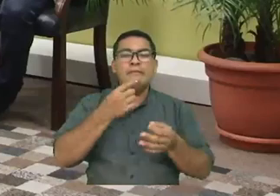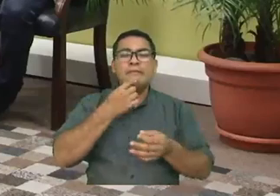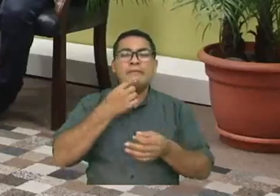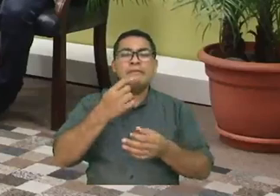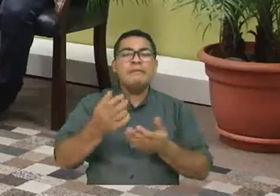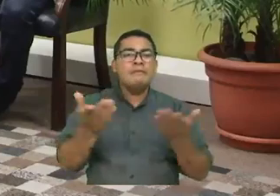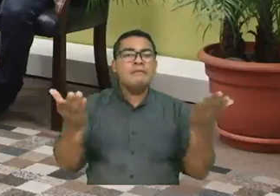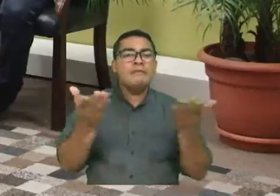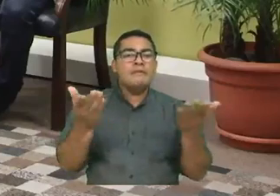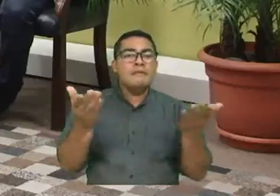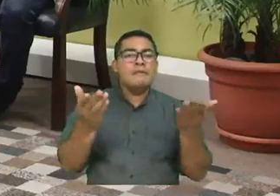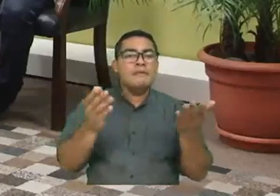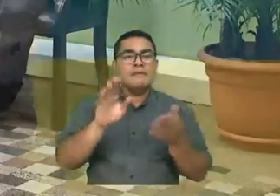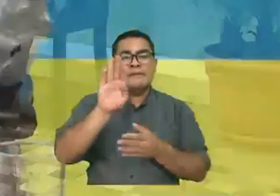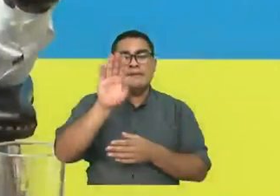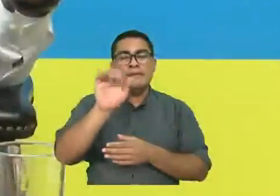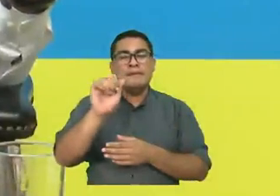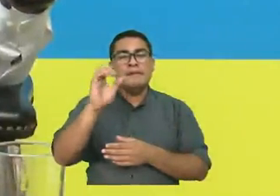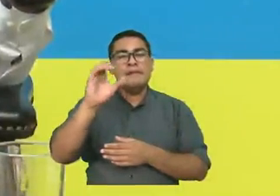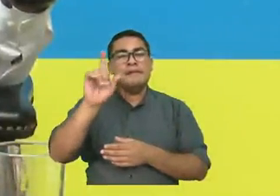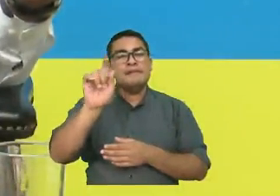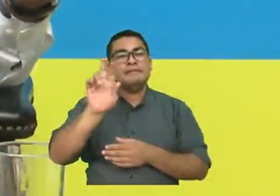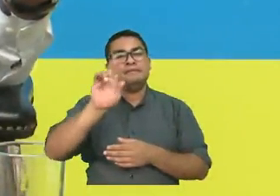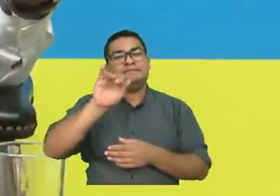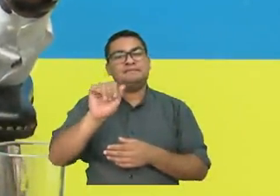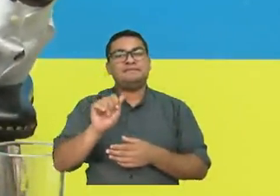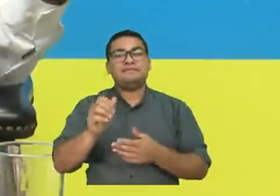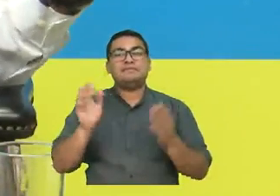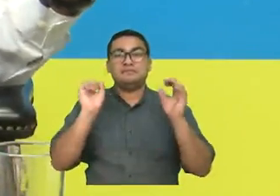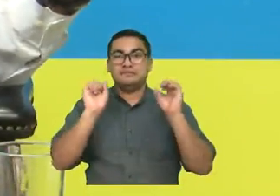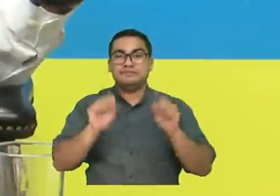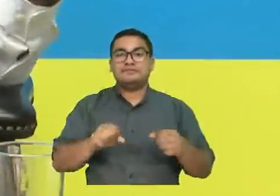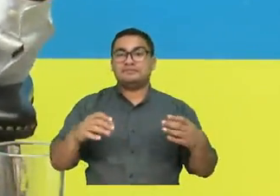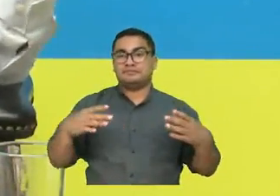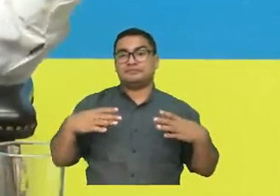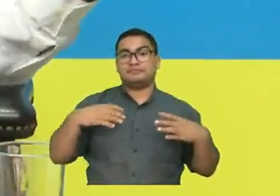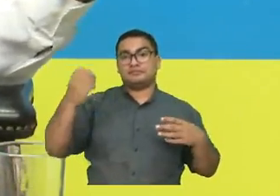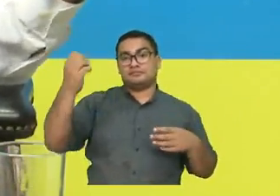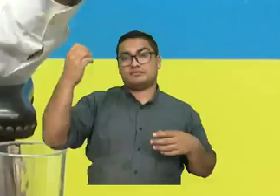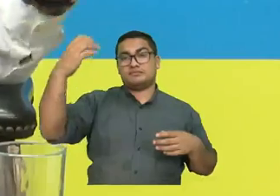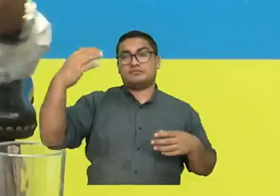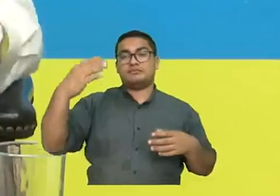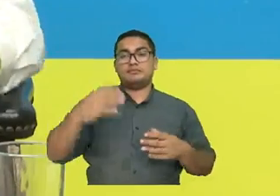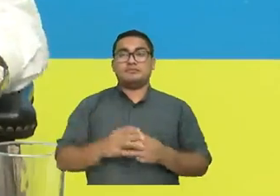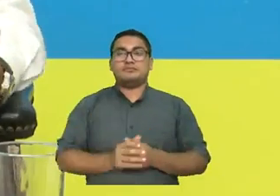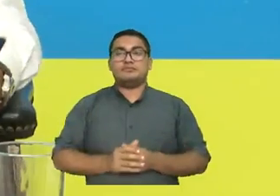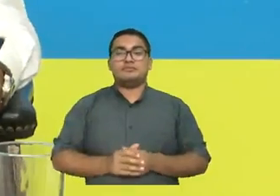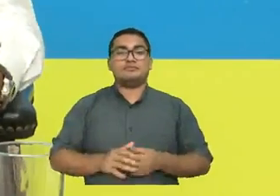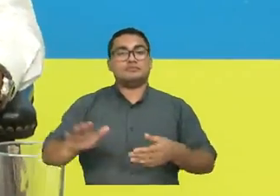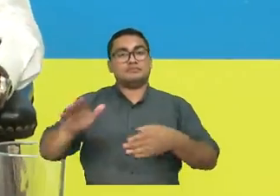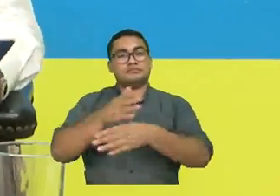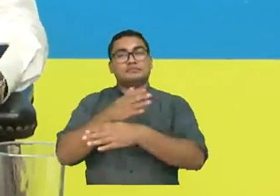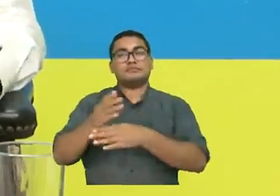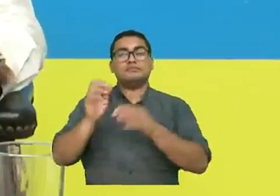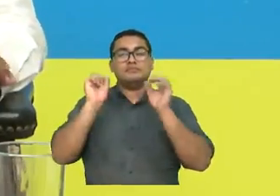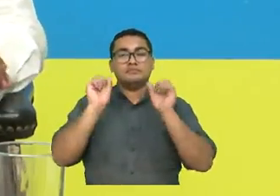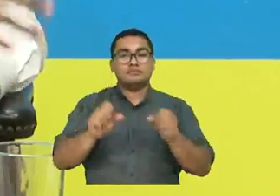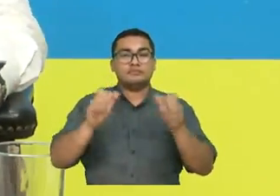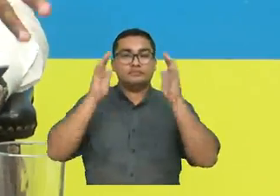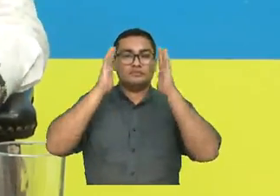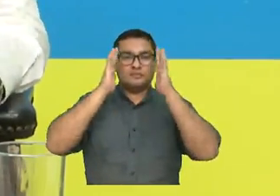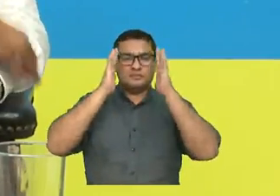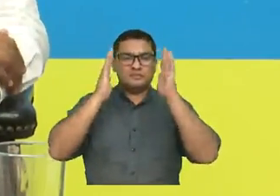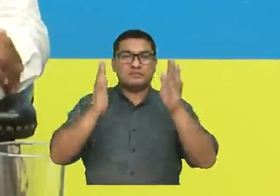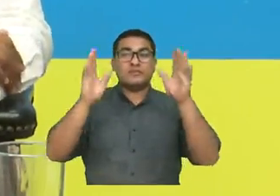esta bacteria suele presentarse en época de verano. ¿Cuál es la diferencia entre una y otra en la que suele aparecer con la llegada del